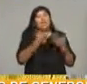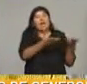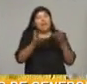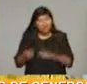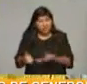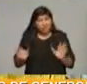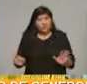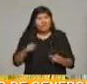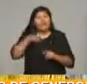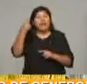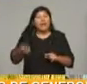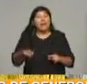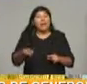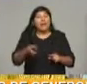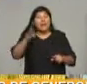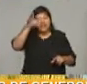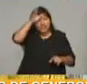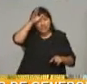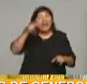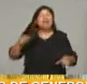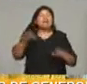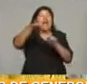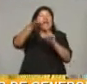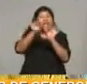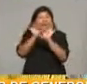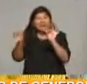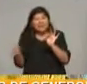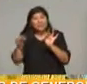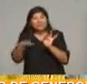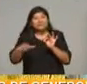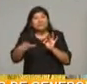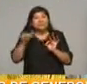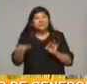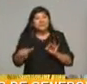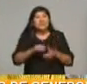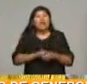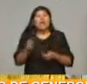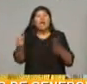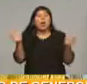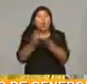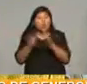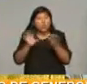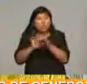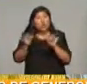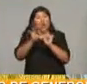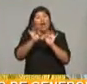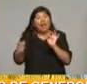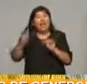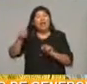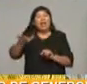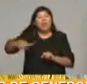de atención integral de la violencia de género en abra pampa esto en conjunto con el municipio de abra pampa es